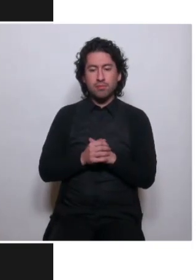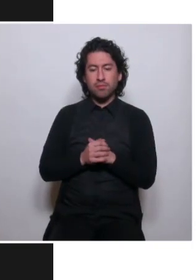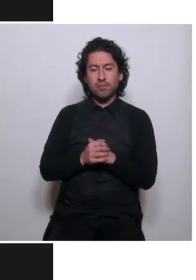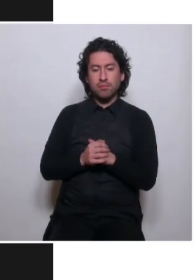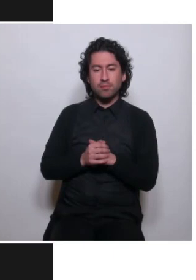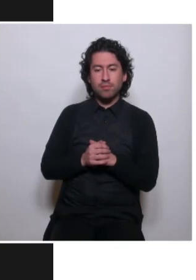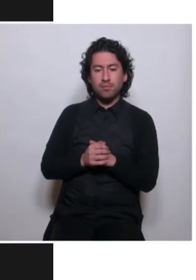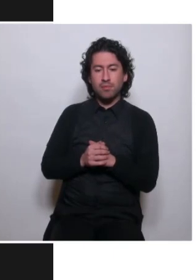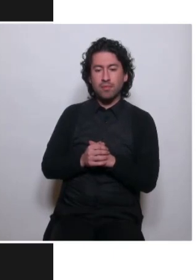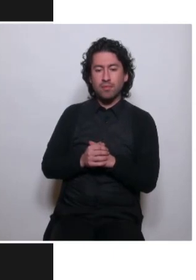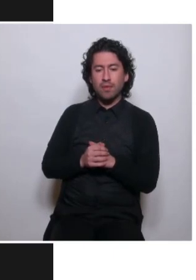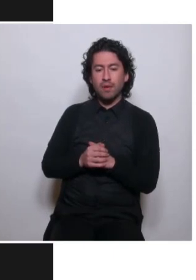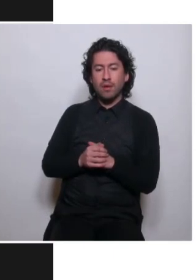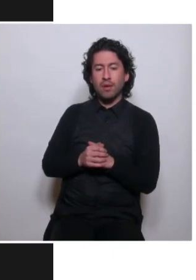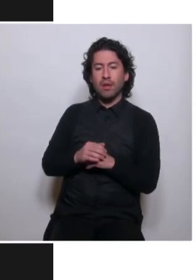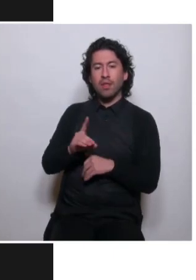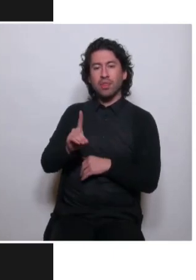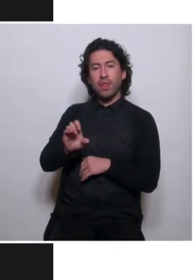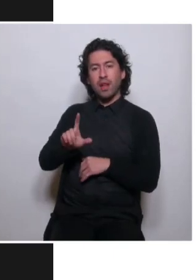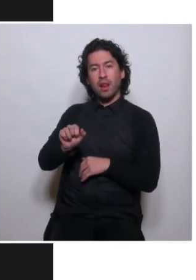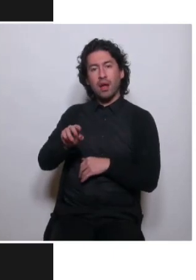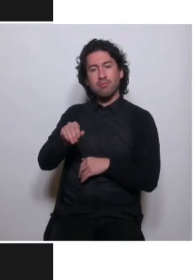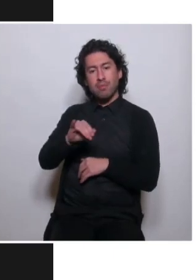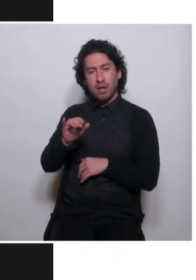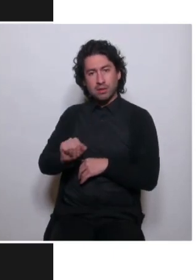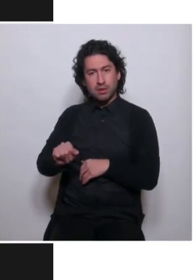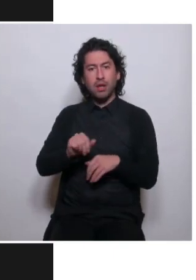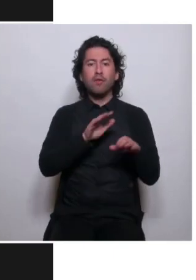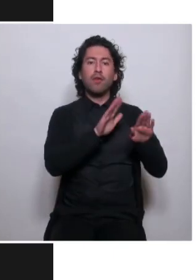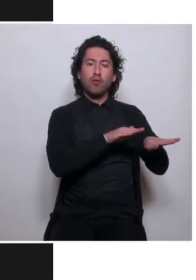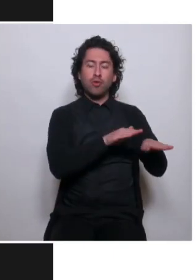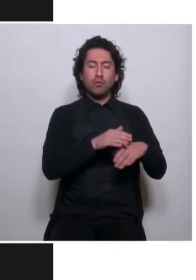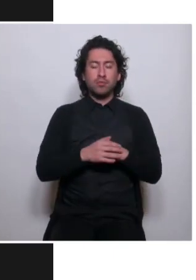Bernardo de la Maza. A favor, señor secretario.